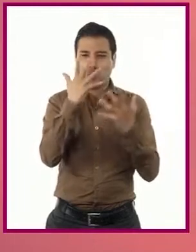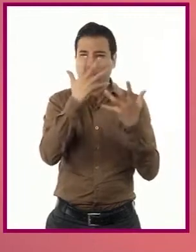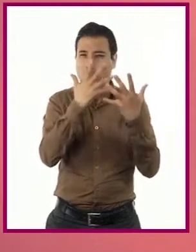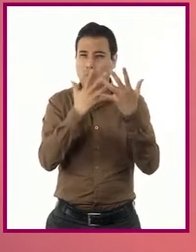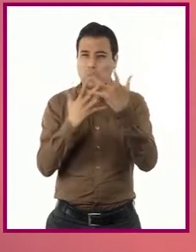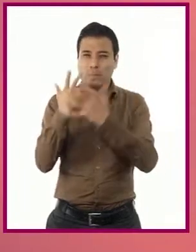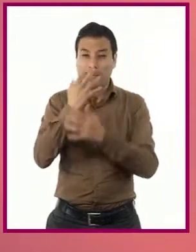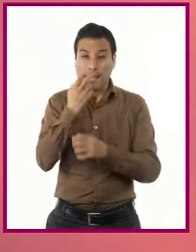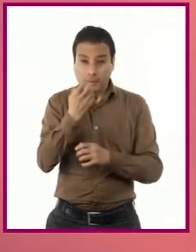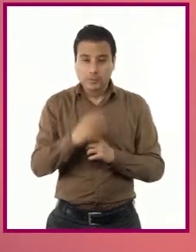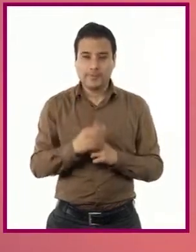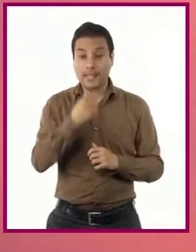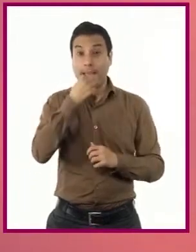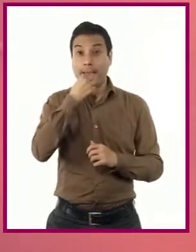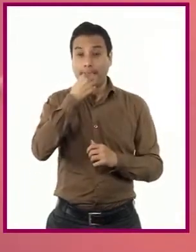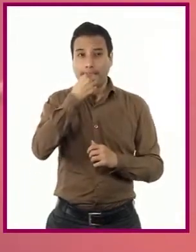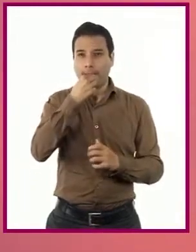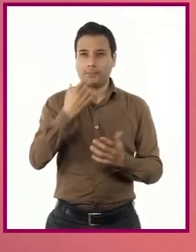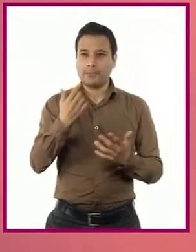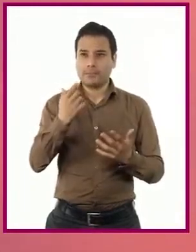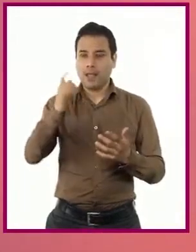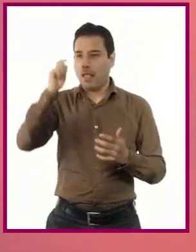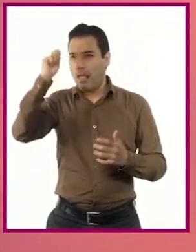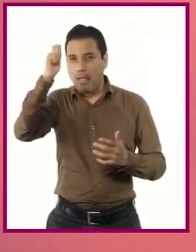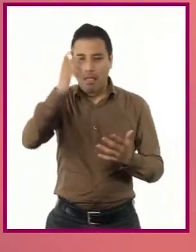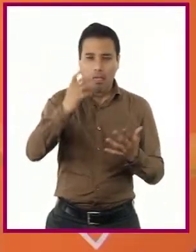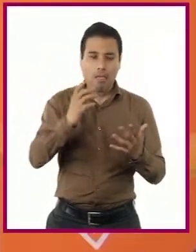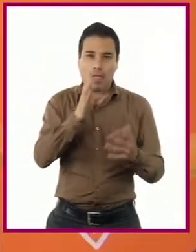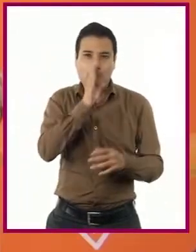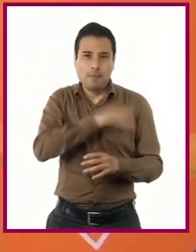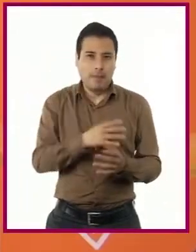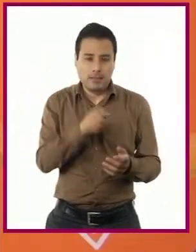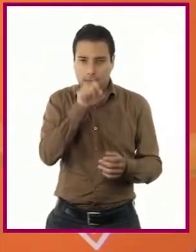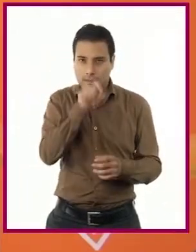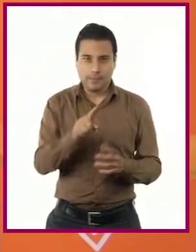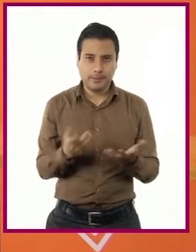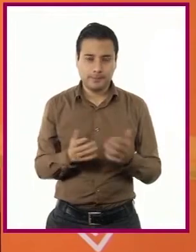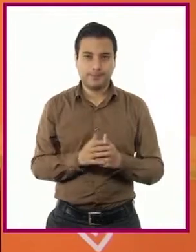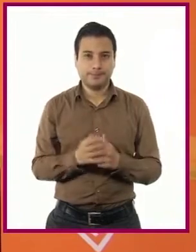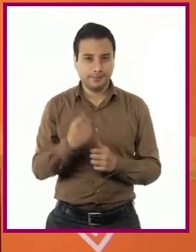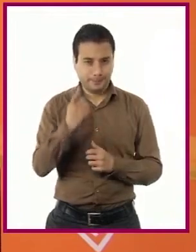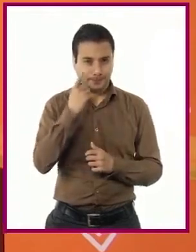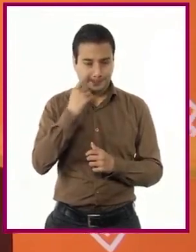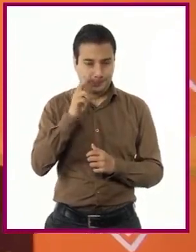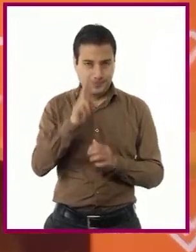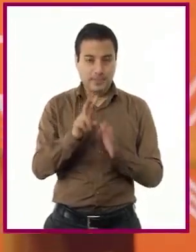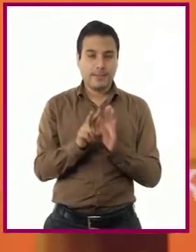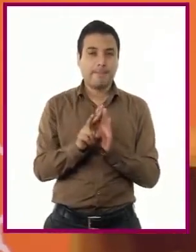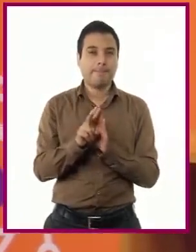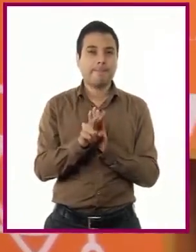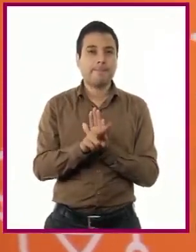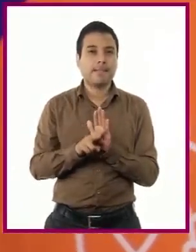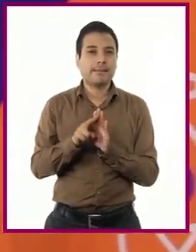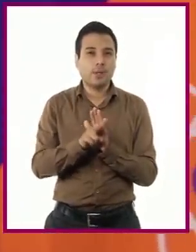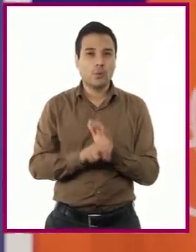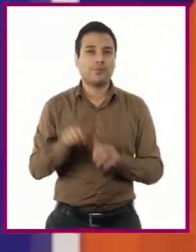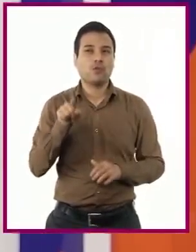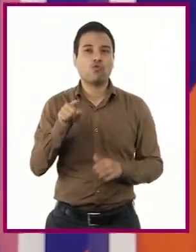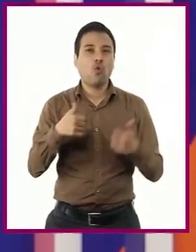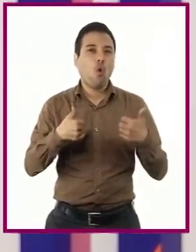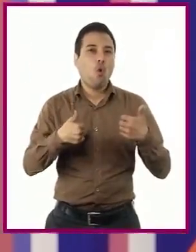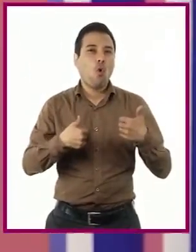podría hacer que el árbitro no sea justo con ambos equipos. ¿Qué te parece si vemos un video donde adolescentes de